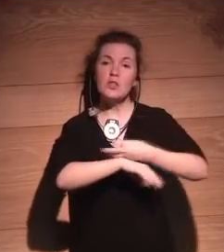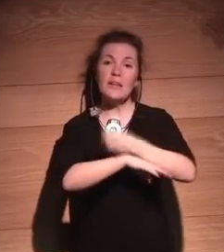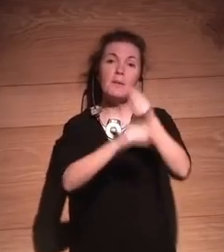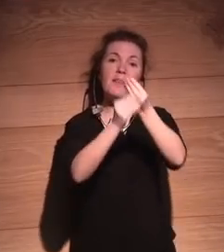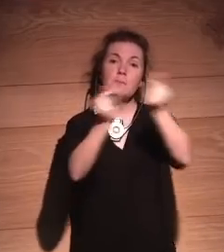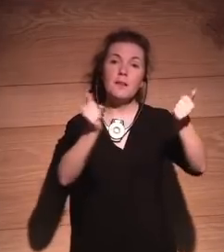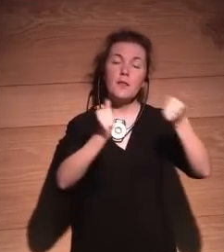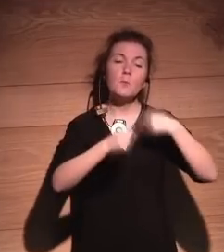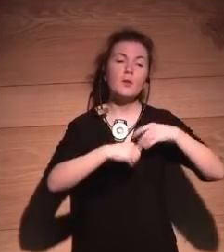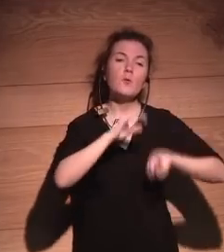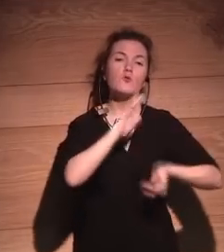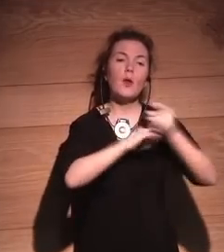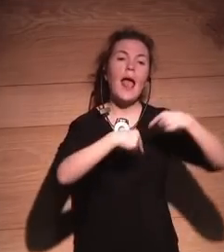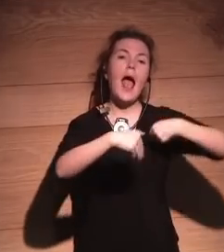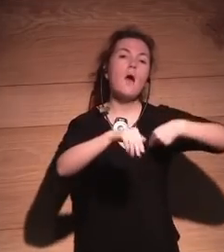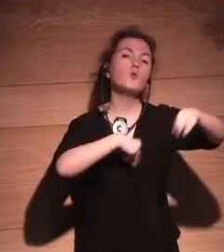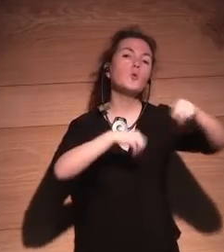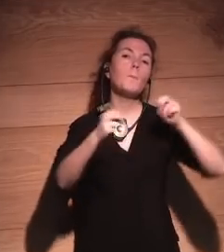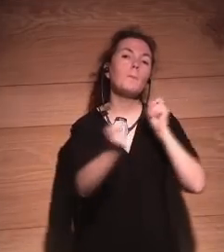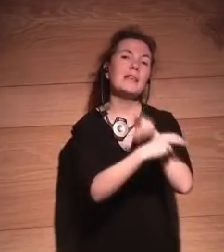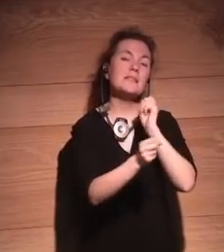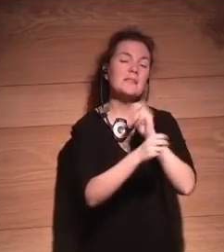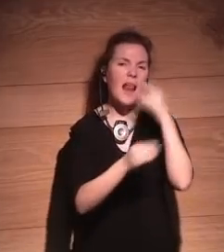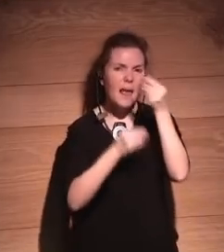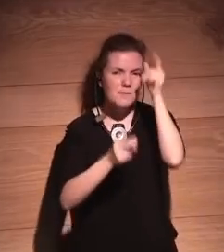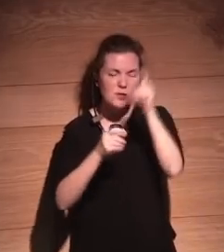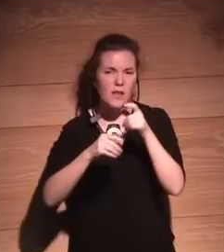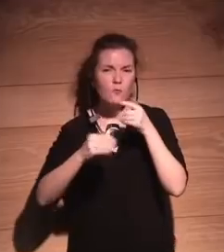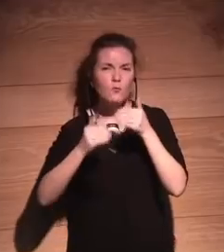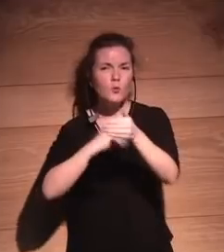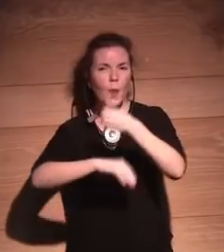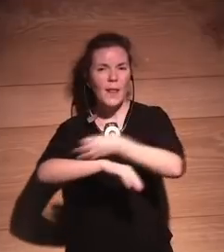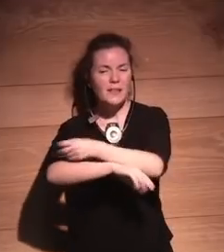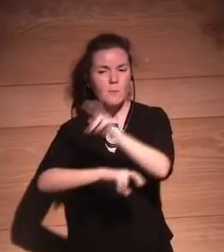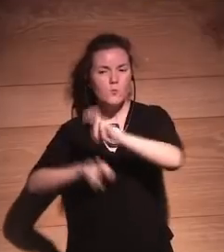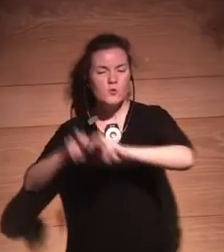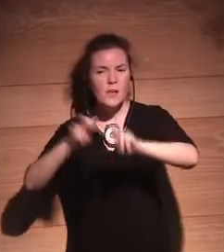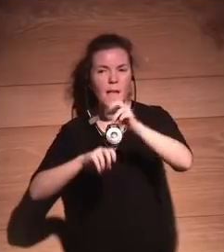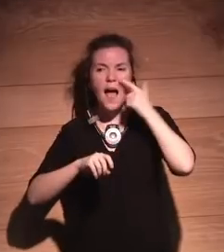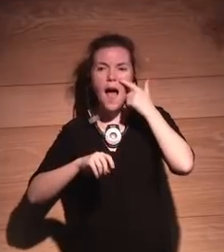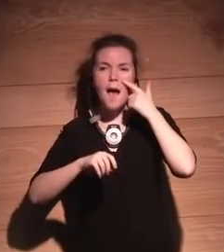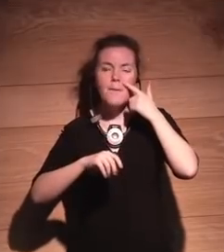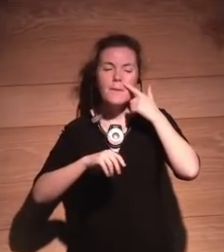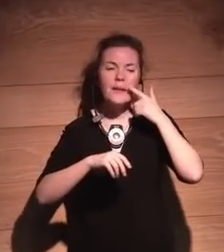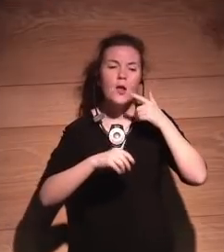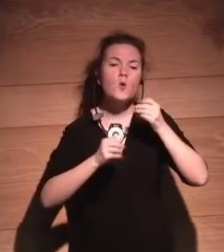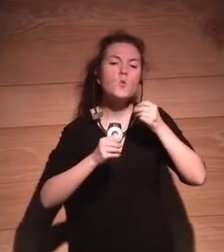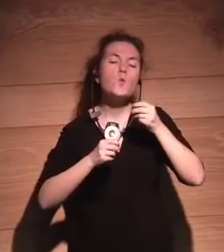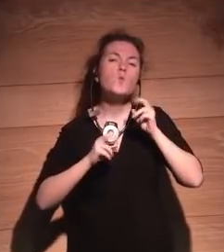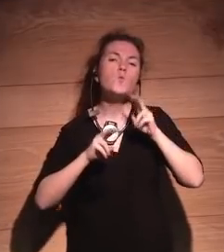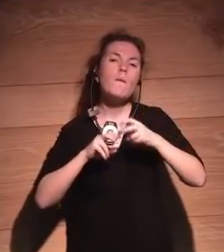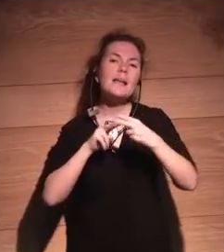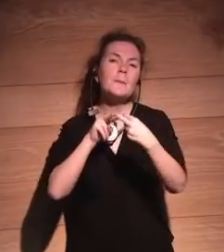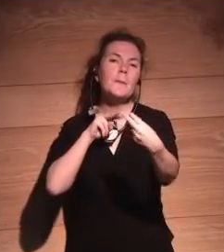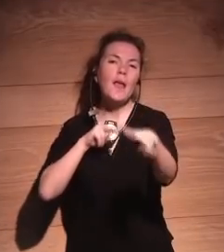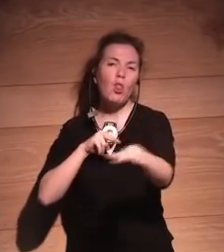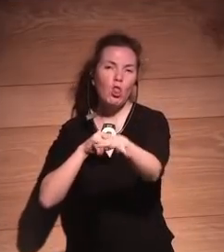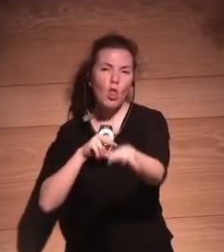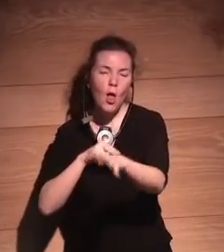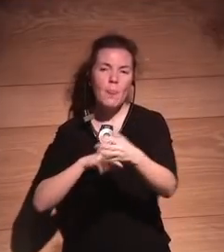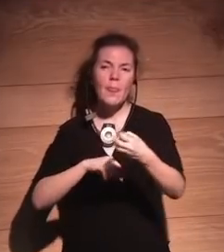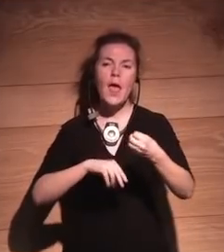porque aparecieron las autopistas, y la gente, el futuro del tren lo buscaba intentando ver por dónde iban a ir las nuevas vías y cómo las